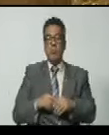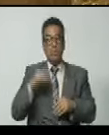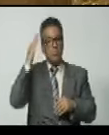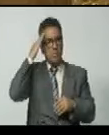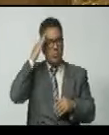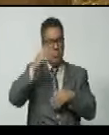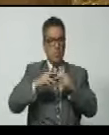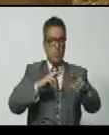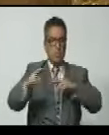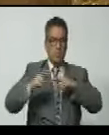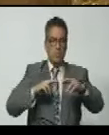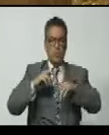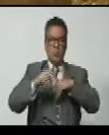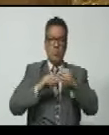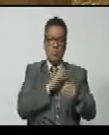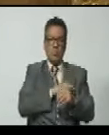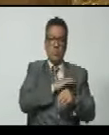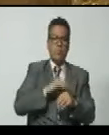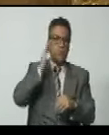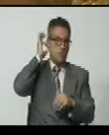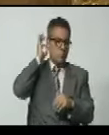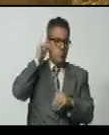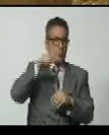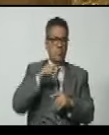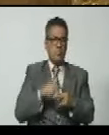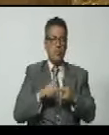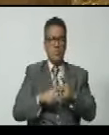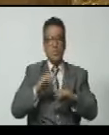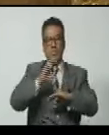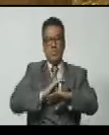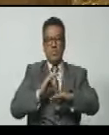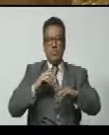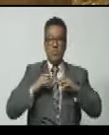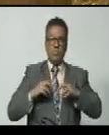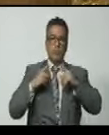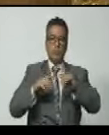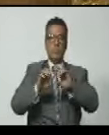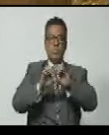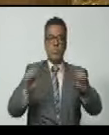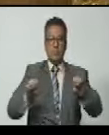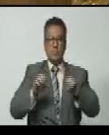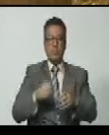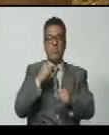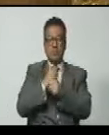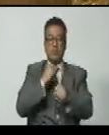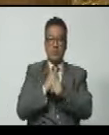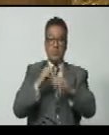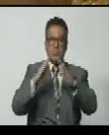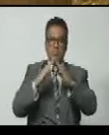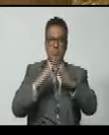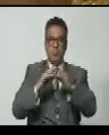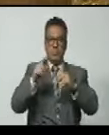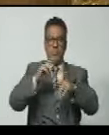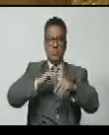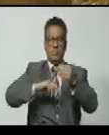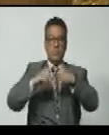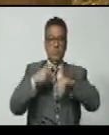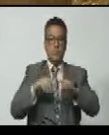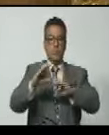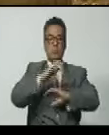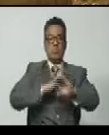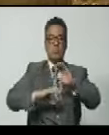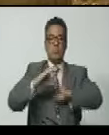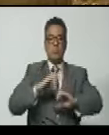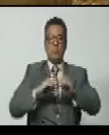comprendido en la relación de los derechos sociales de las mujeres en materia civil, salud, educación, empleo, vivienda, recreación,